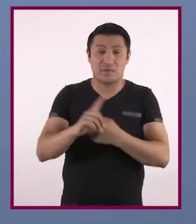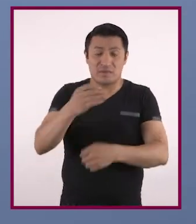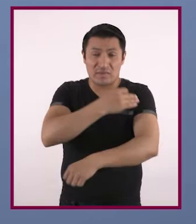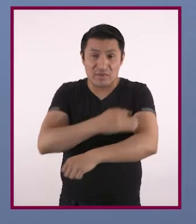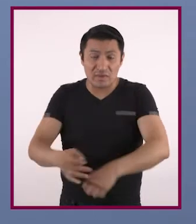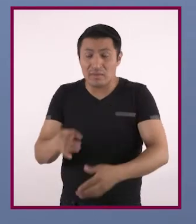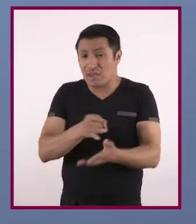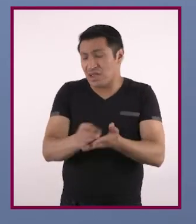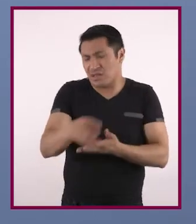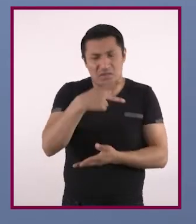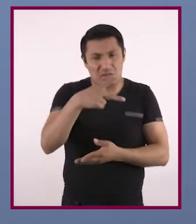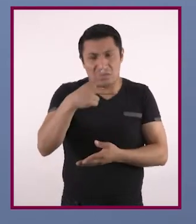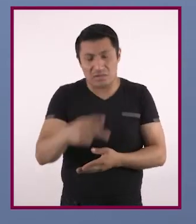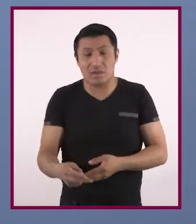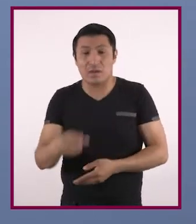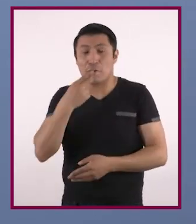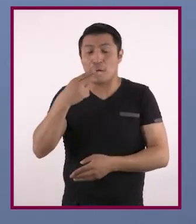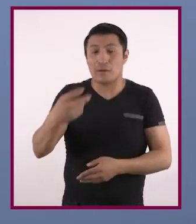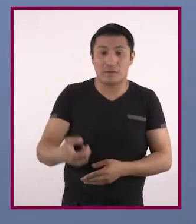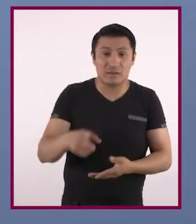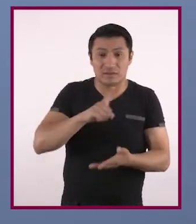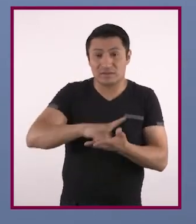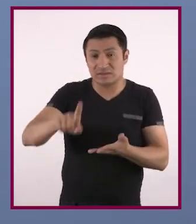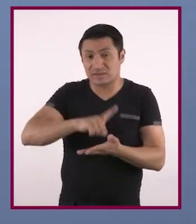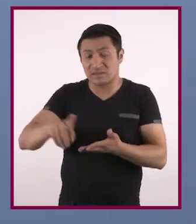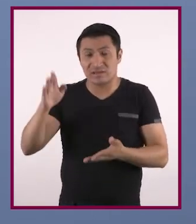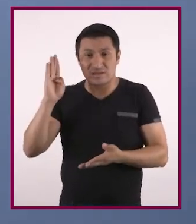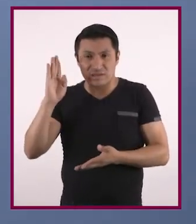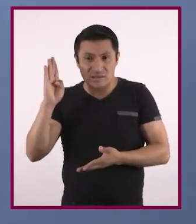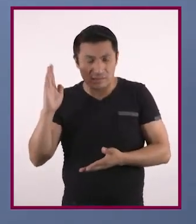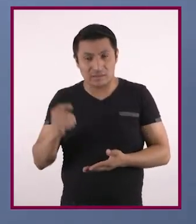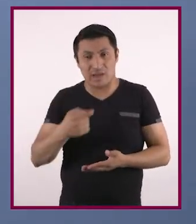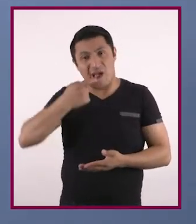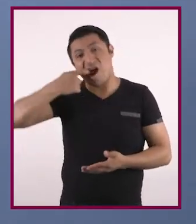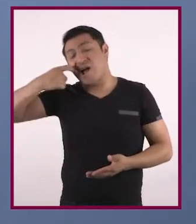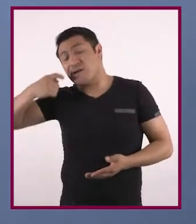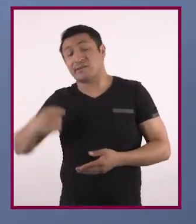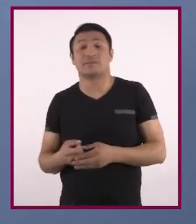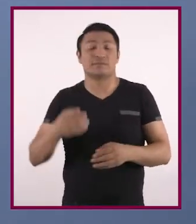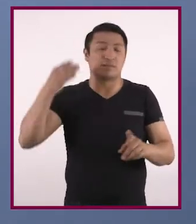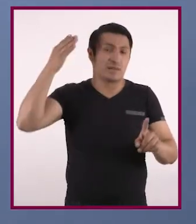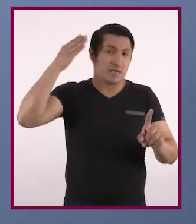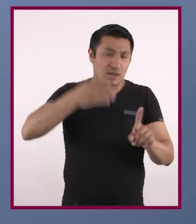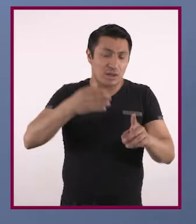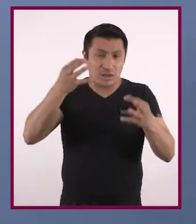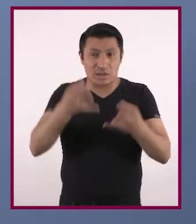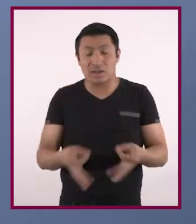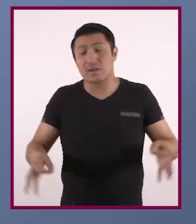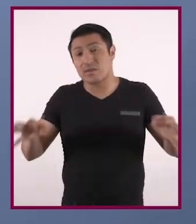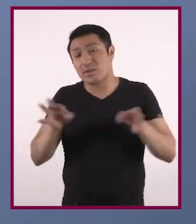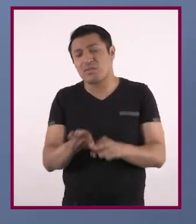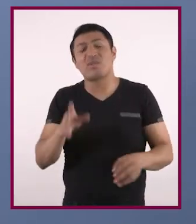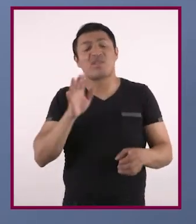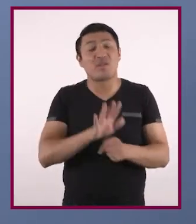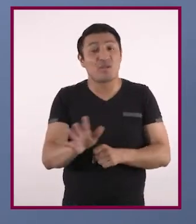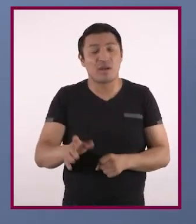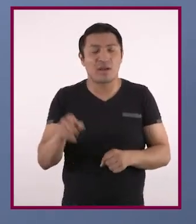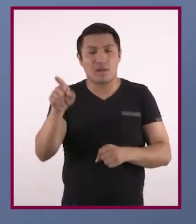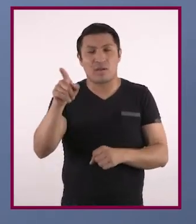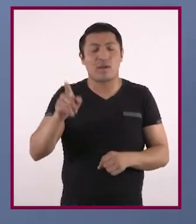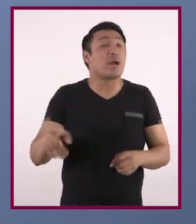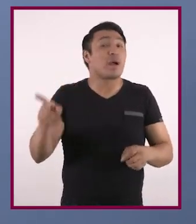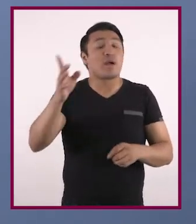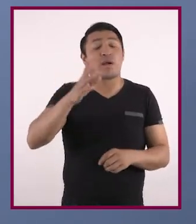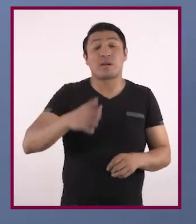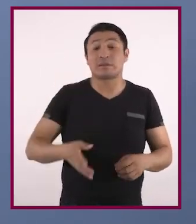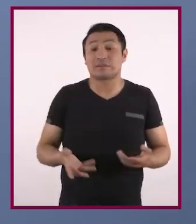decisión propia, uso y abuso de sustancias adictivas. El principal objetivo de este último registro fue el de insistir en el hecho